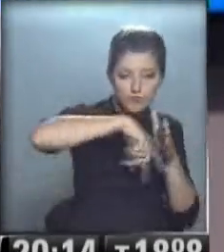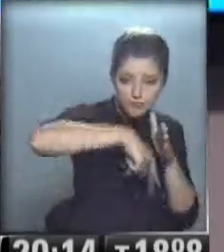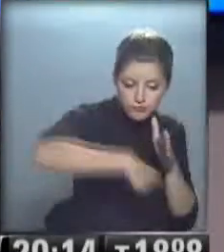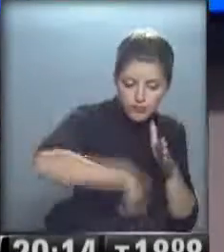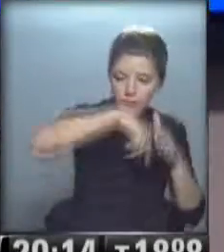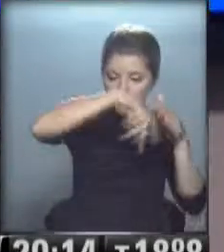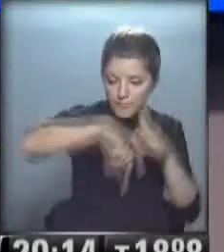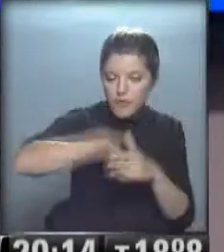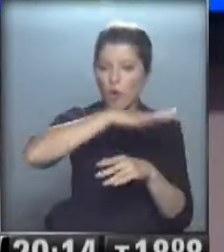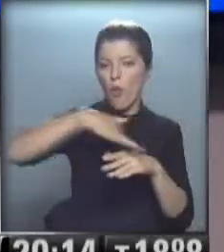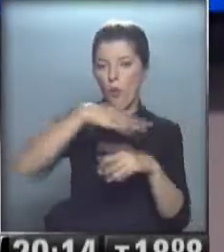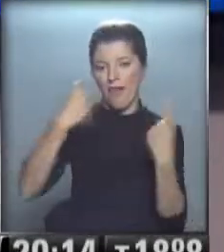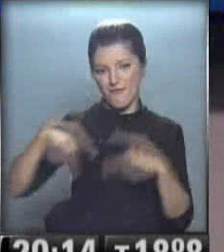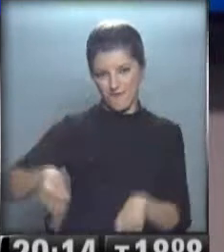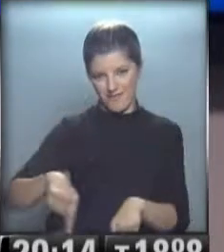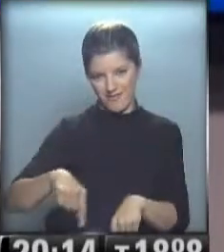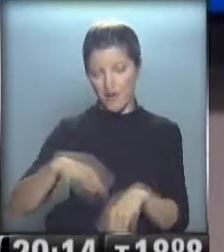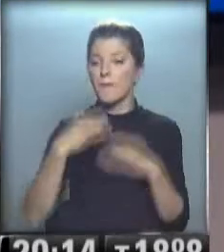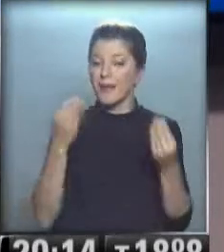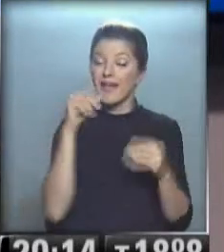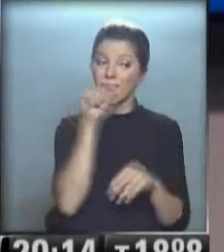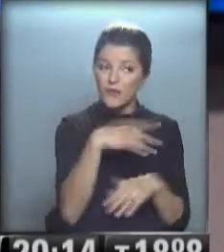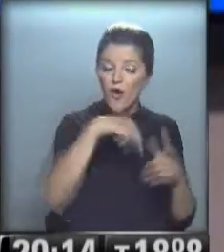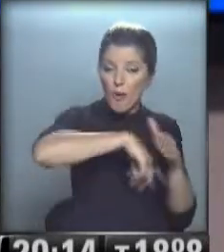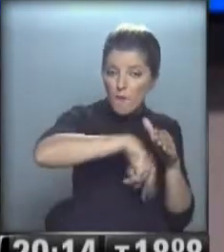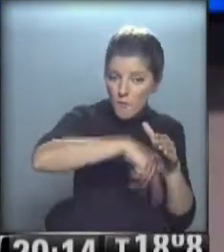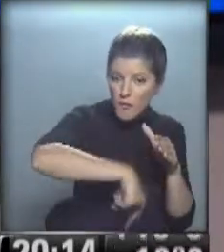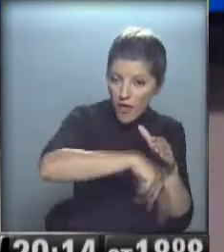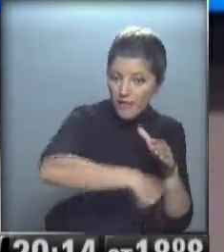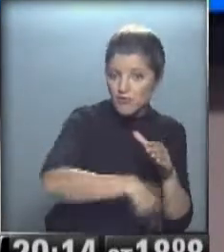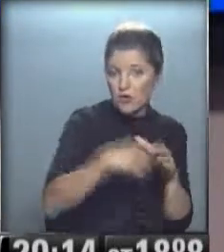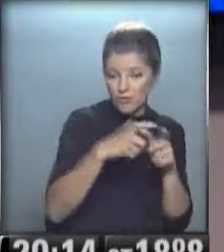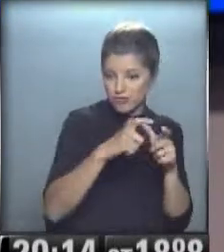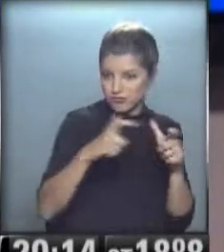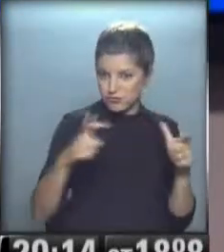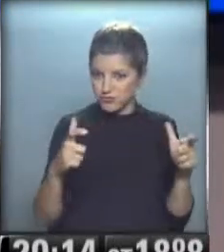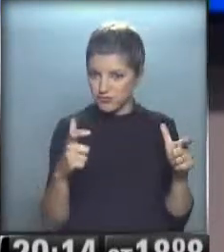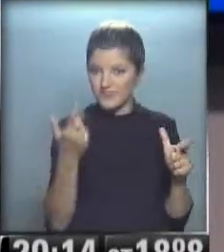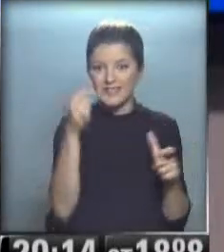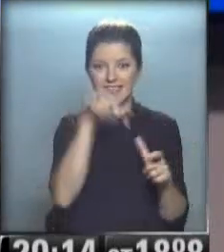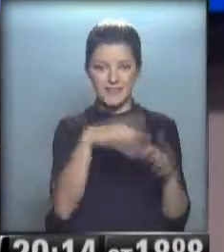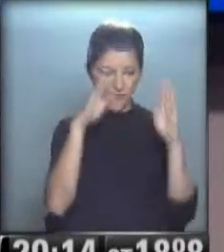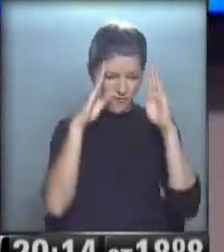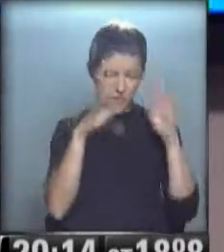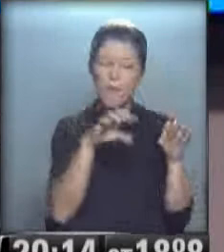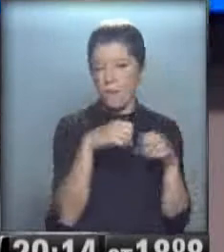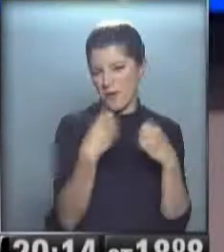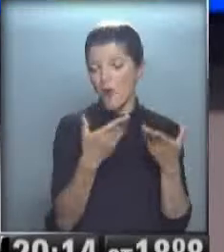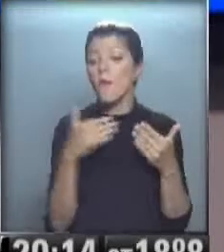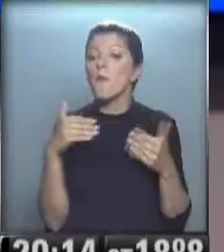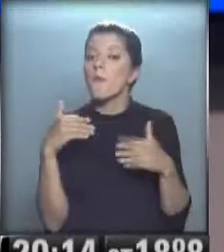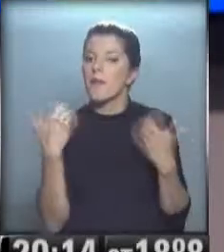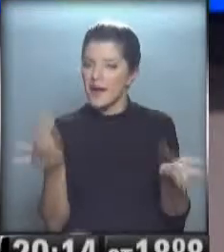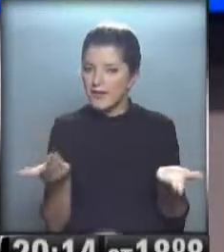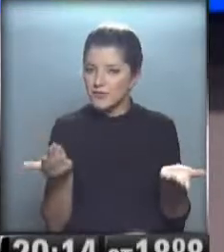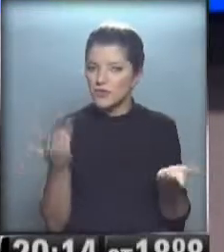de petróleo, de aumentar las reservas y se abre un horizonte mucho más promisorio para la empresa. Por eso la reacción